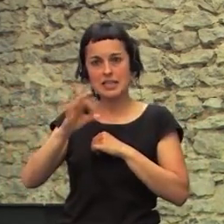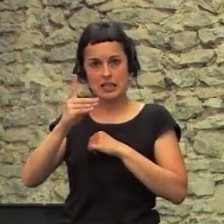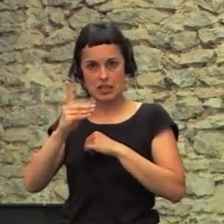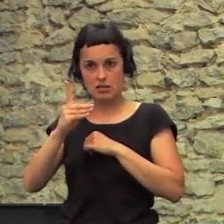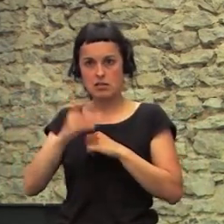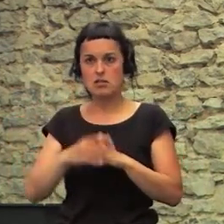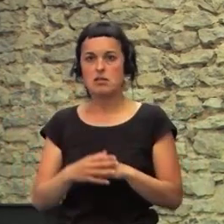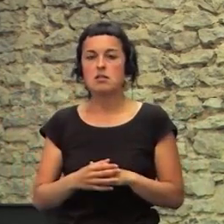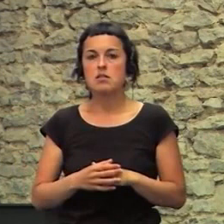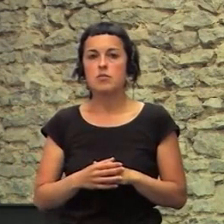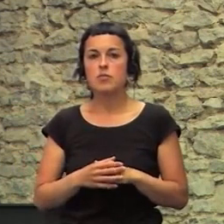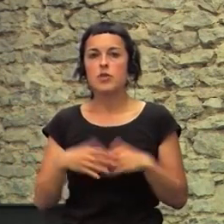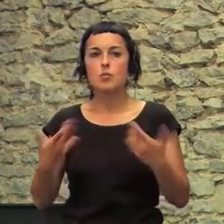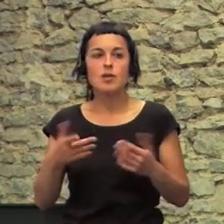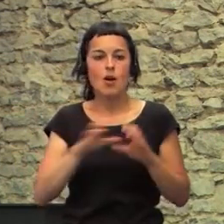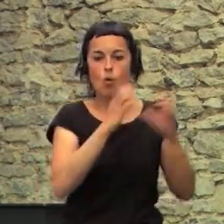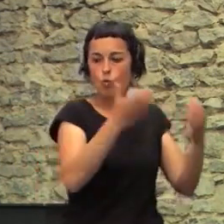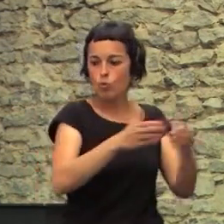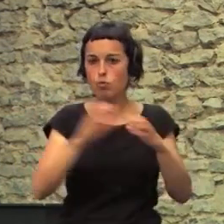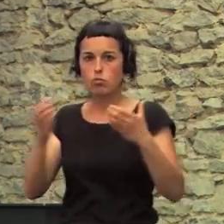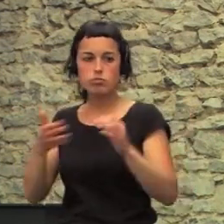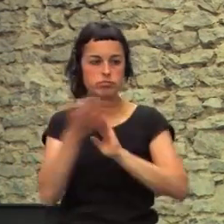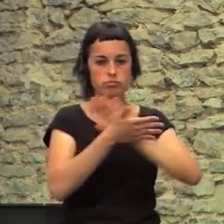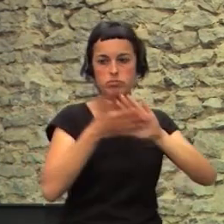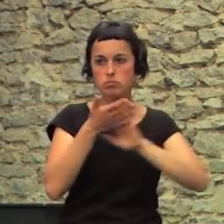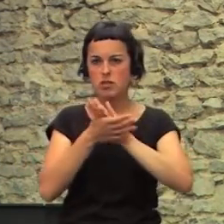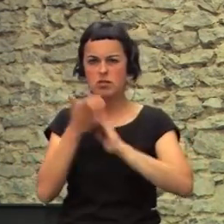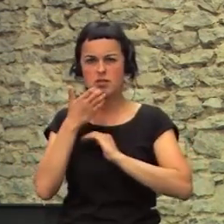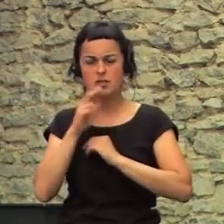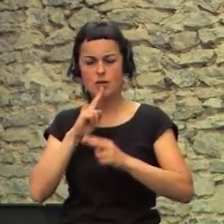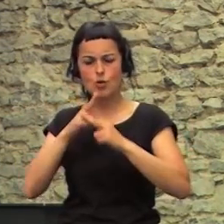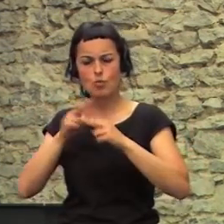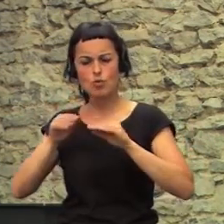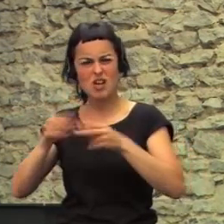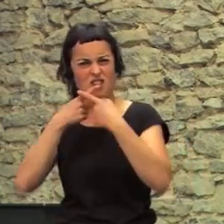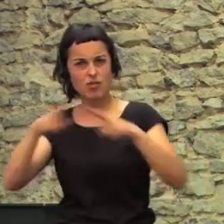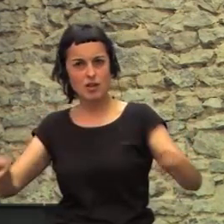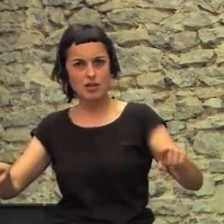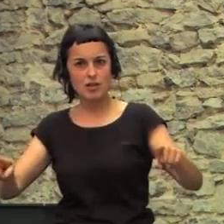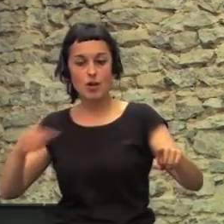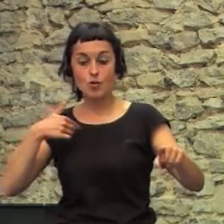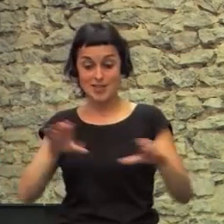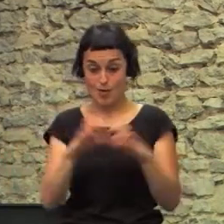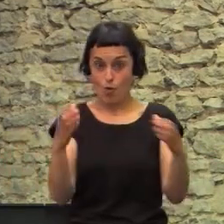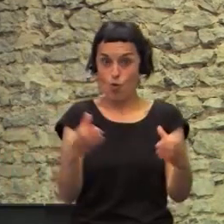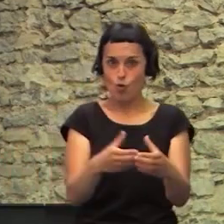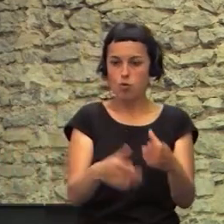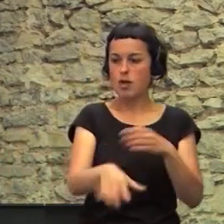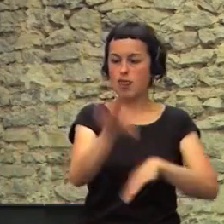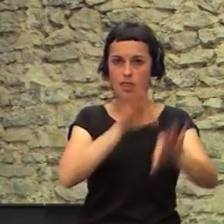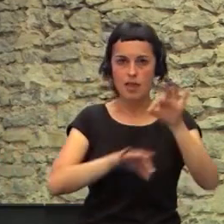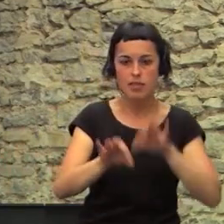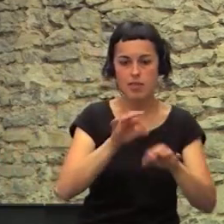a dialogar los grupos si utilizaban otro nombre? Es como en el lugar donde se dialoga y se decide y se toman